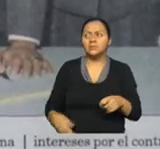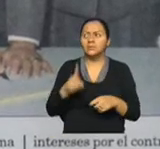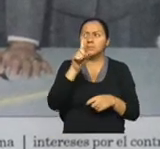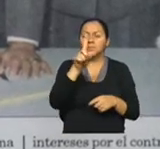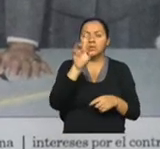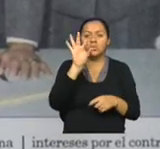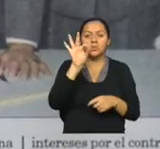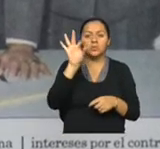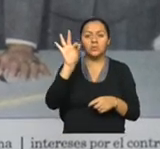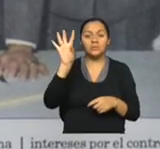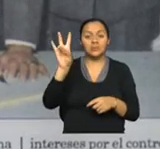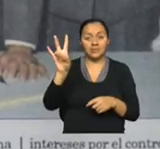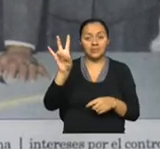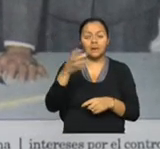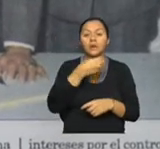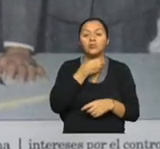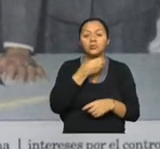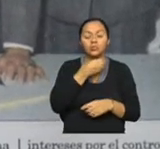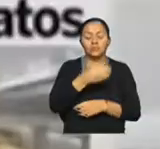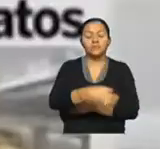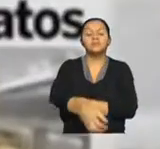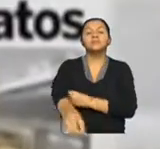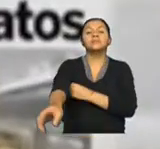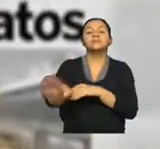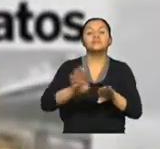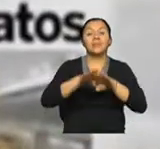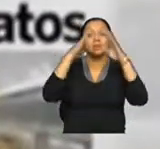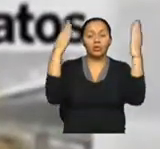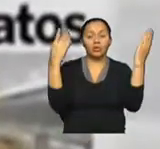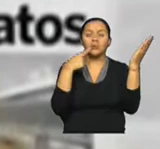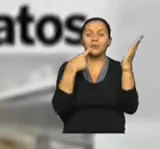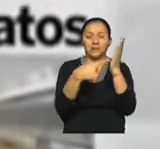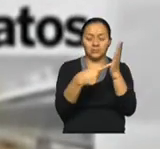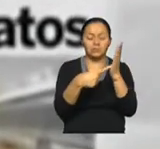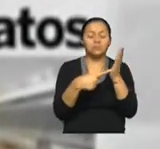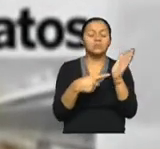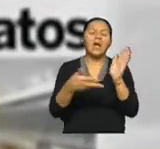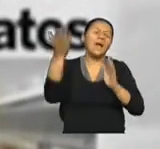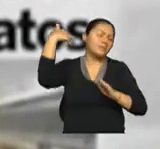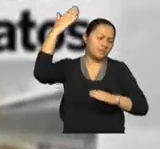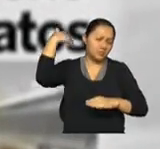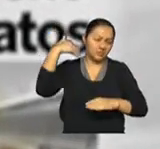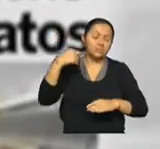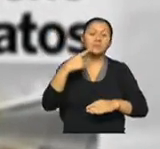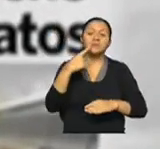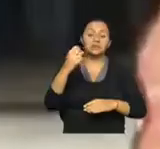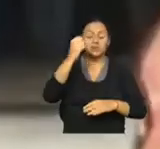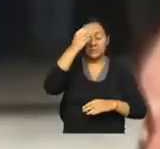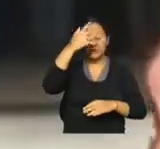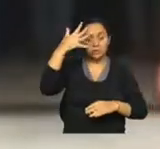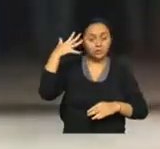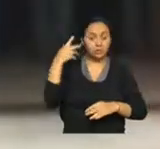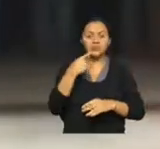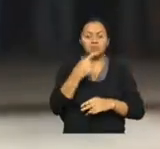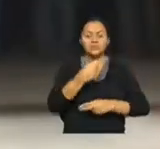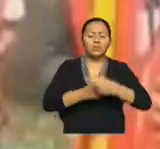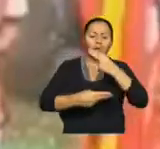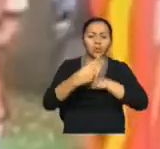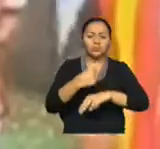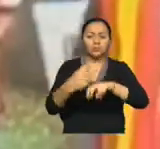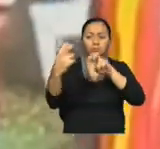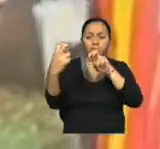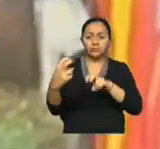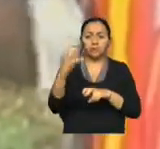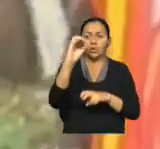de 1997. La prensa de ese entonces recoge las declaraciones del exmandatario, quien indicó que la negociación con